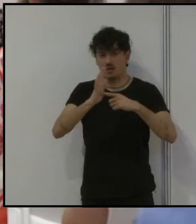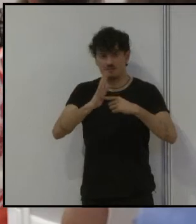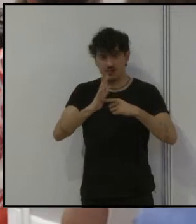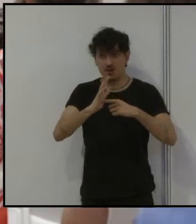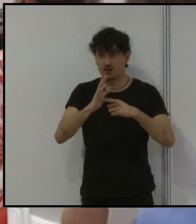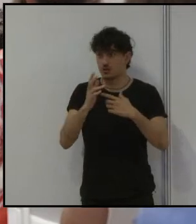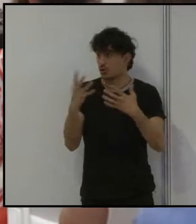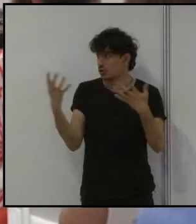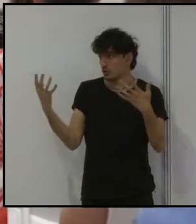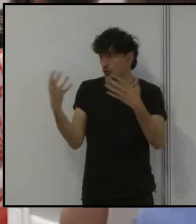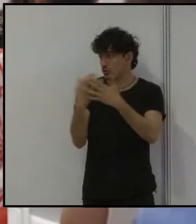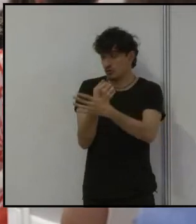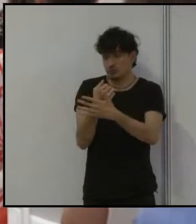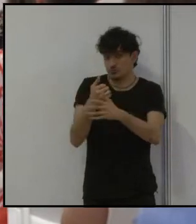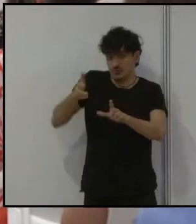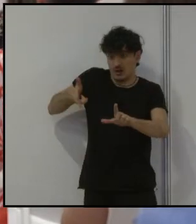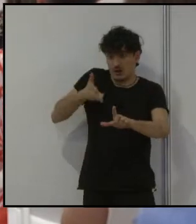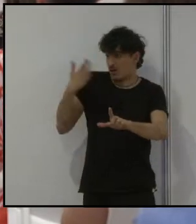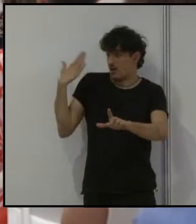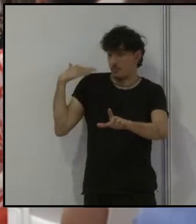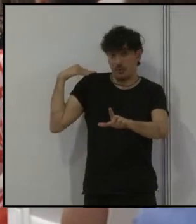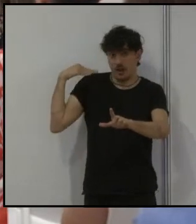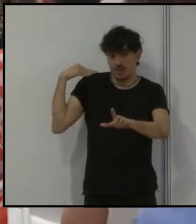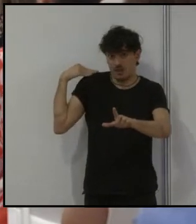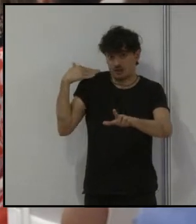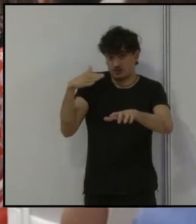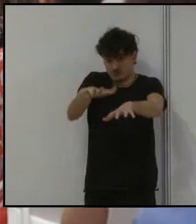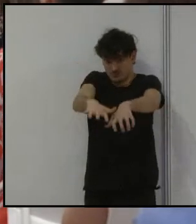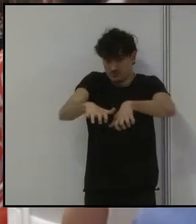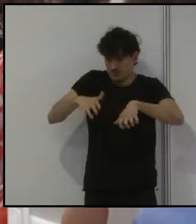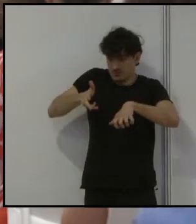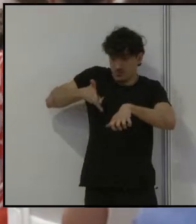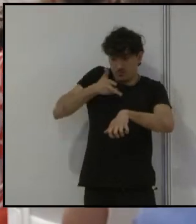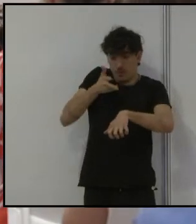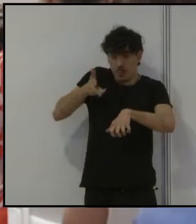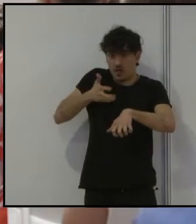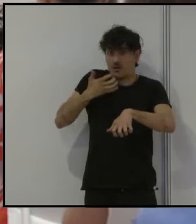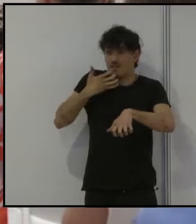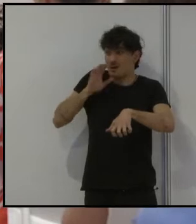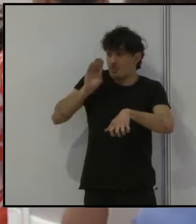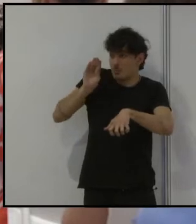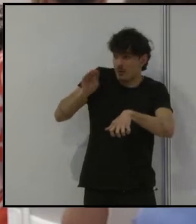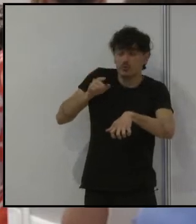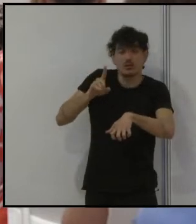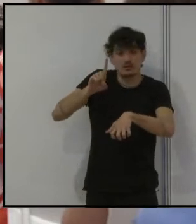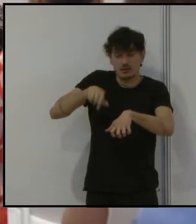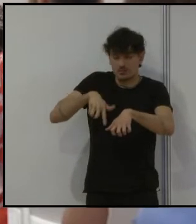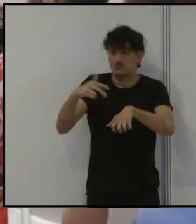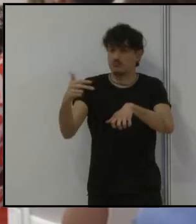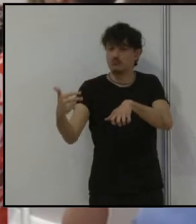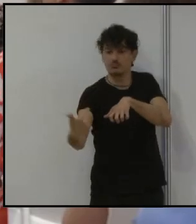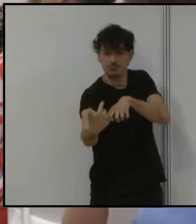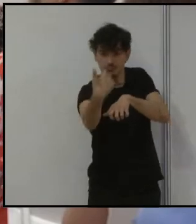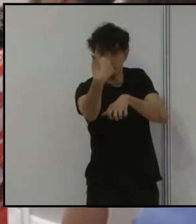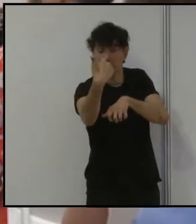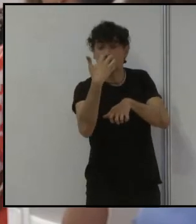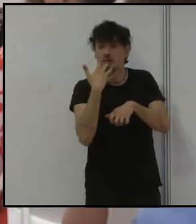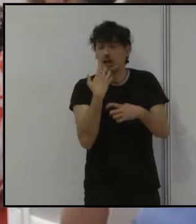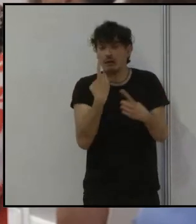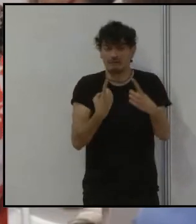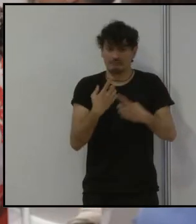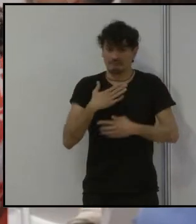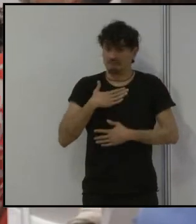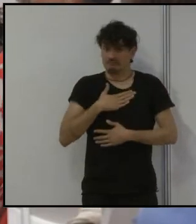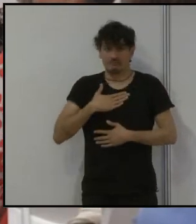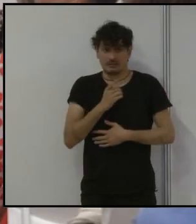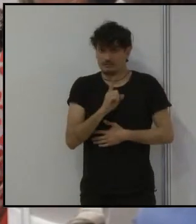en este momento de espaldas y que, en caso de hacer alguna pregunta, también serán filmados de frente. Si alguien, por protección de datos, no se